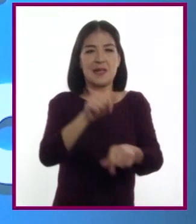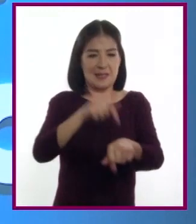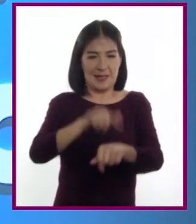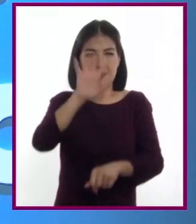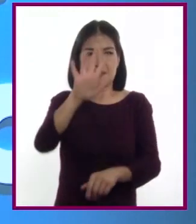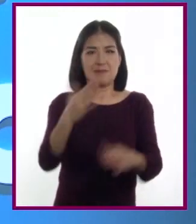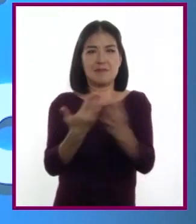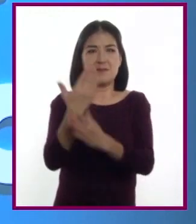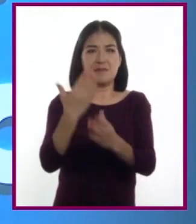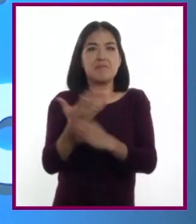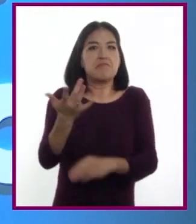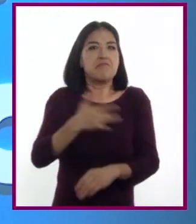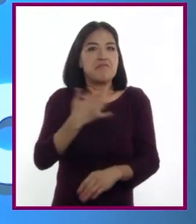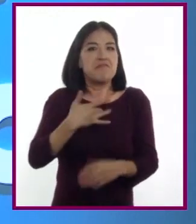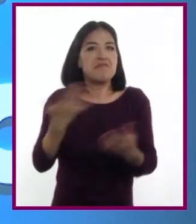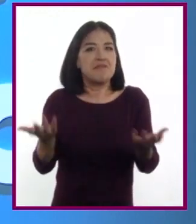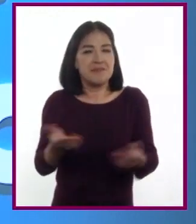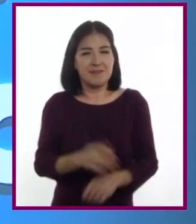la mañana?